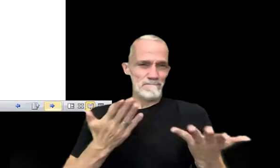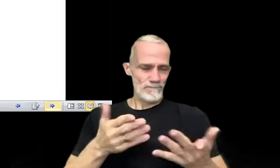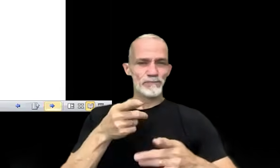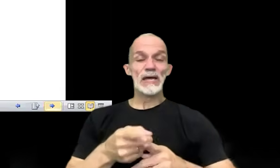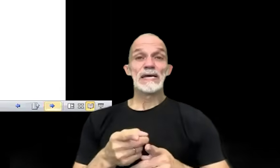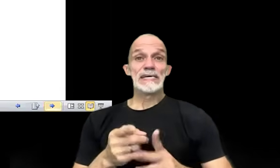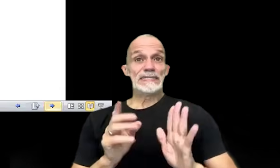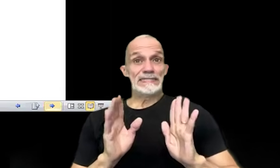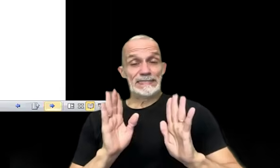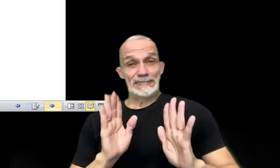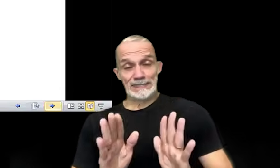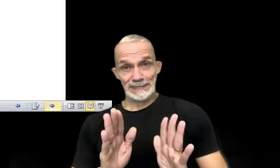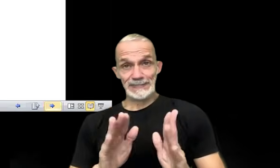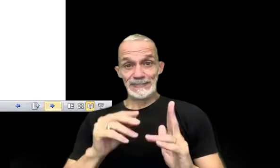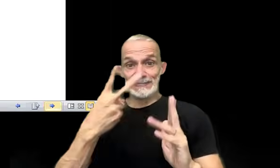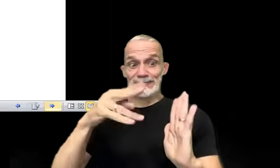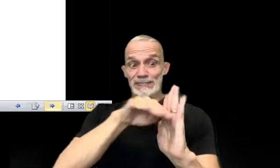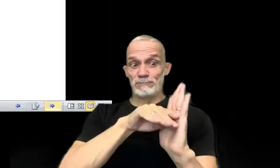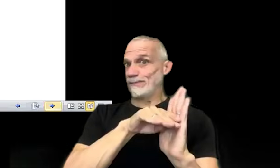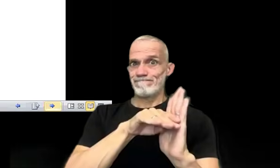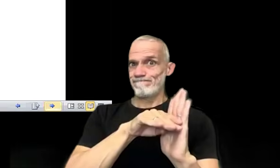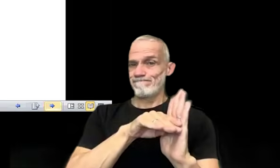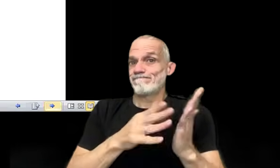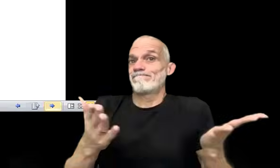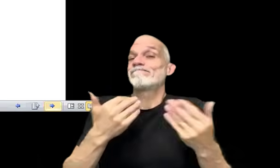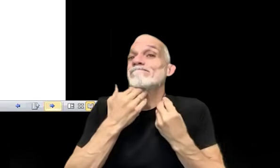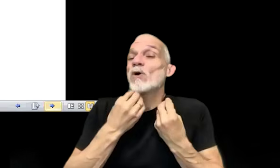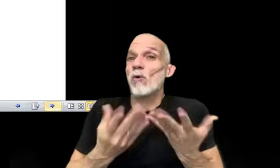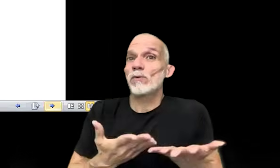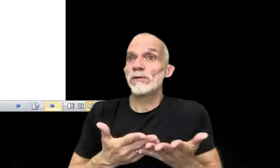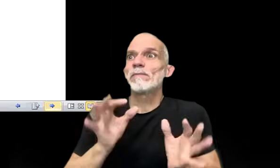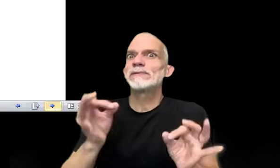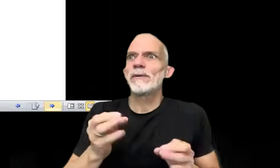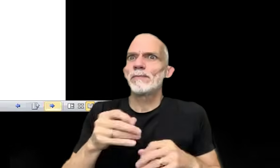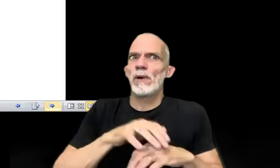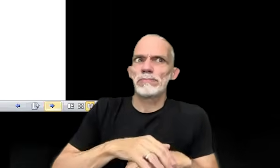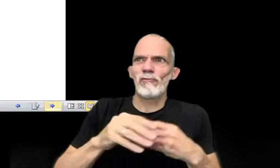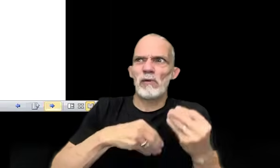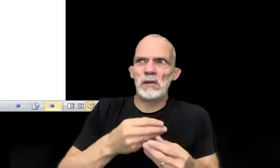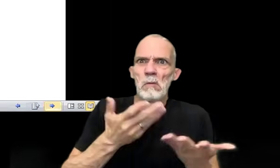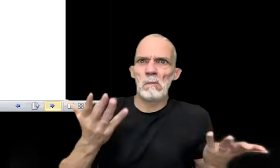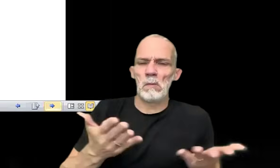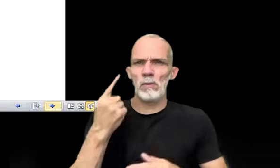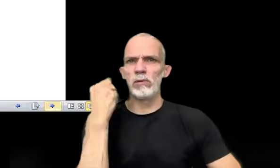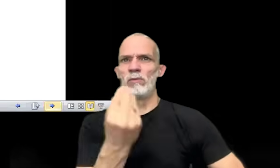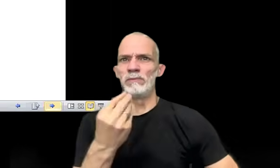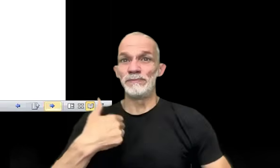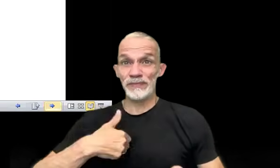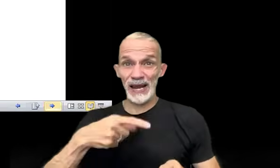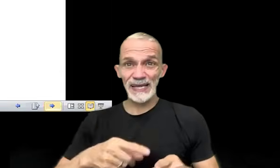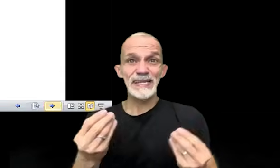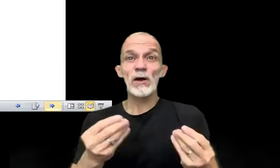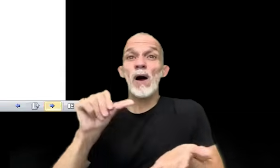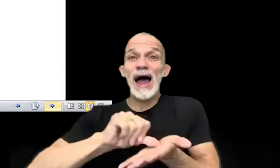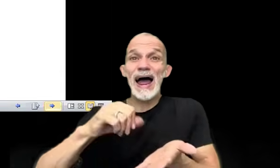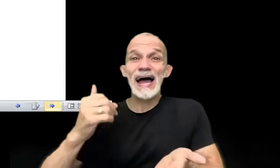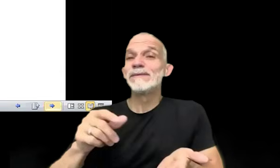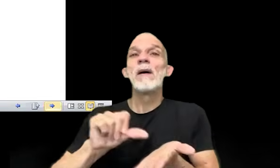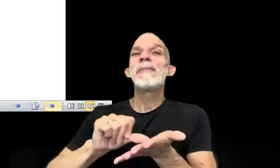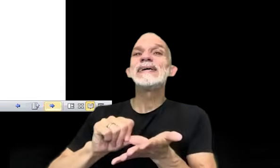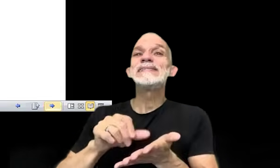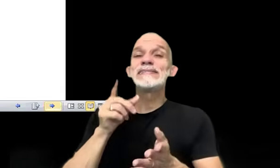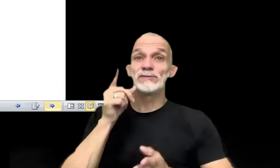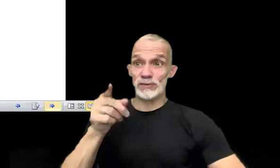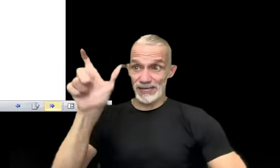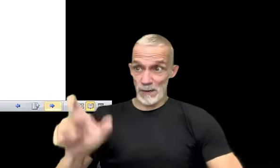podemos utilizar esta segunda presunción, nos dice que la residencia argentina la vamos a resolver en el país